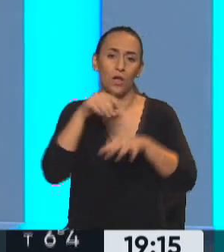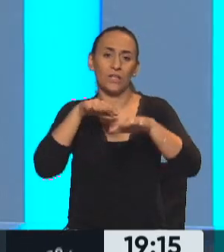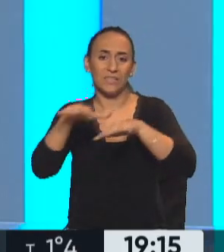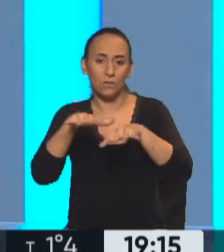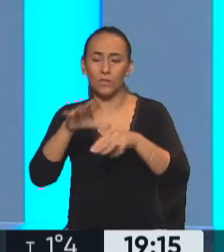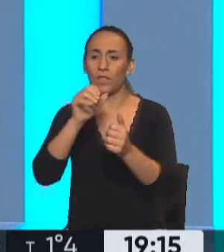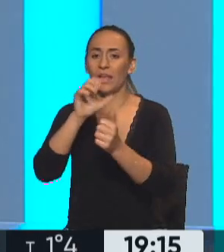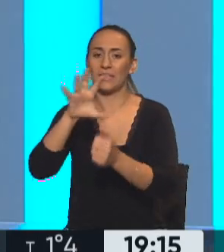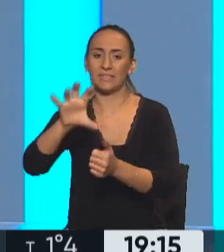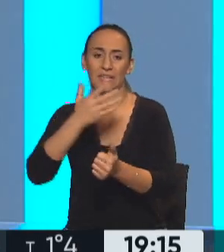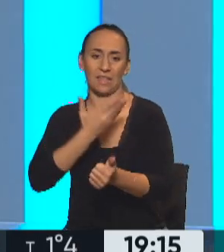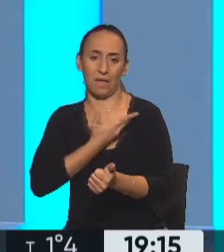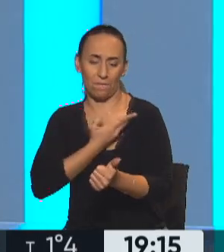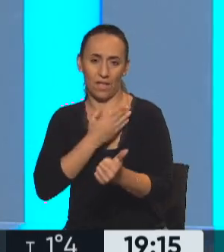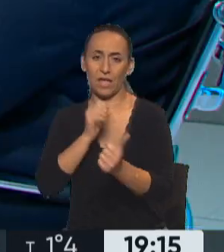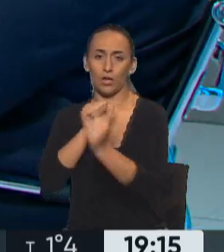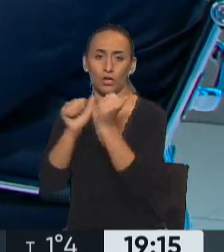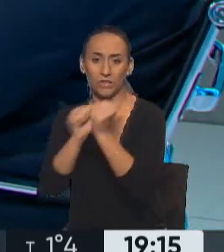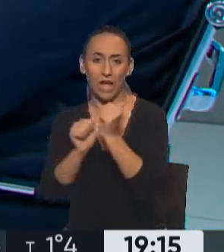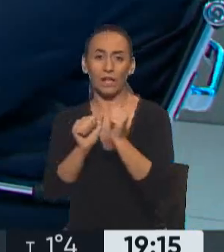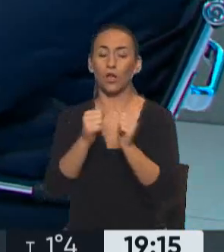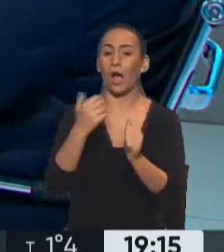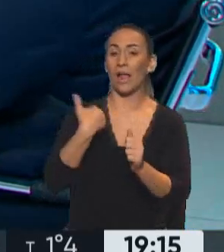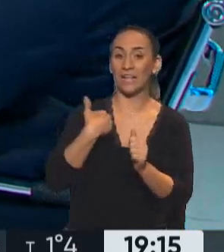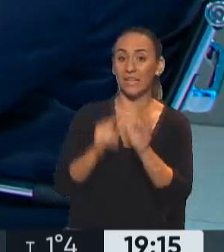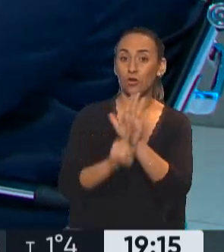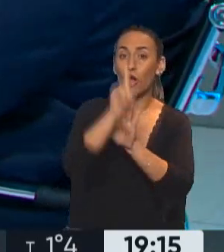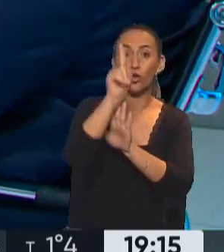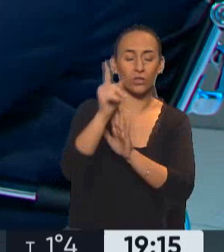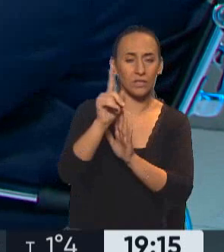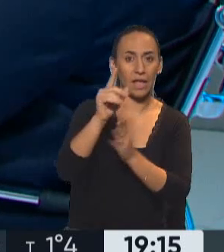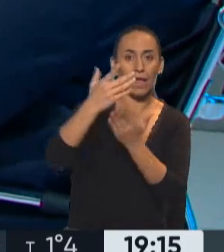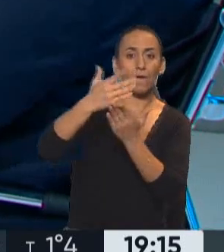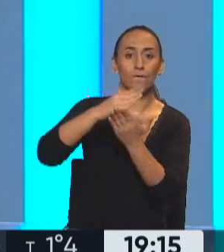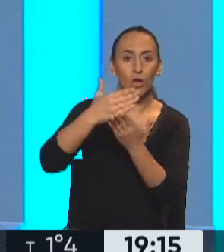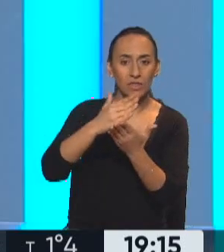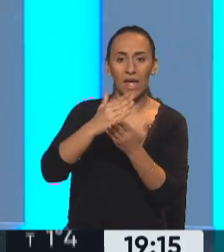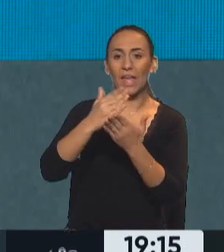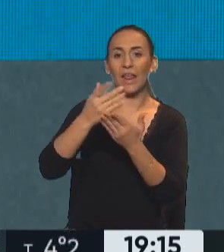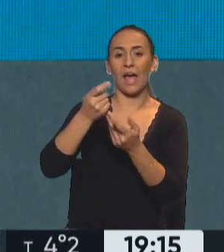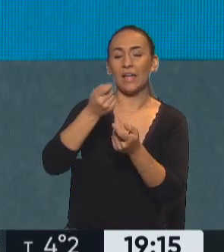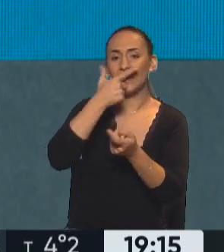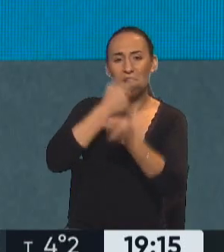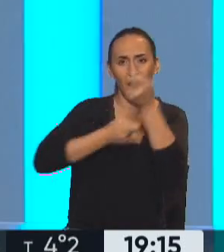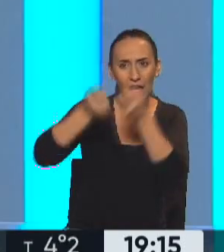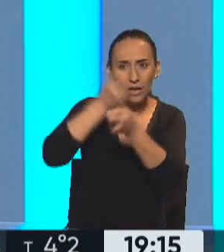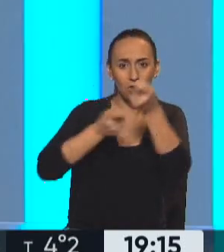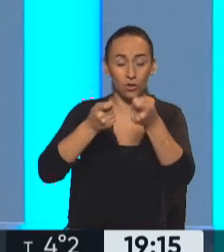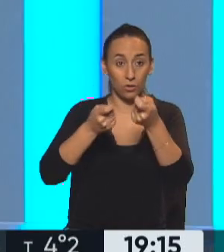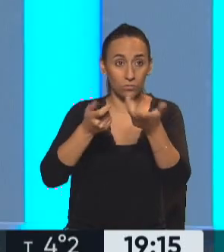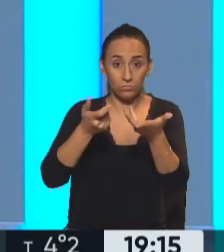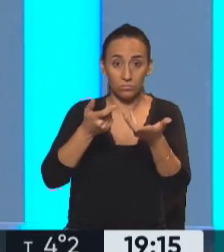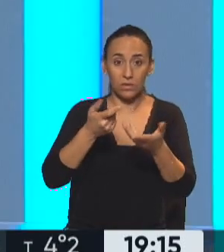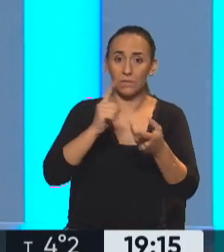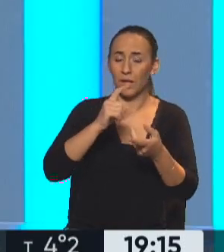de Rosario, de Santa Fe. todo el tema del norte argentino, por donde... Fronteras. el tráfico Narcotráfico. de droga, la